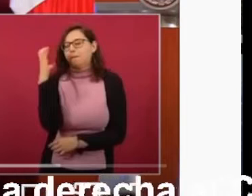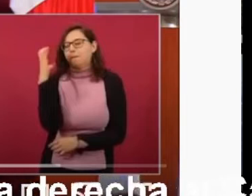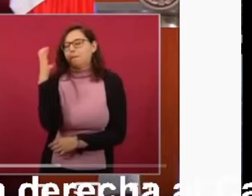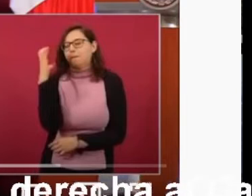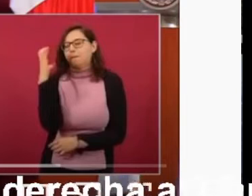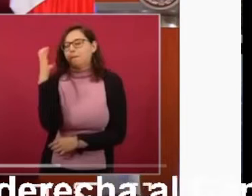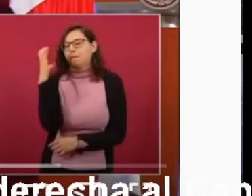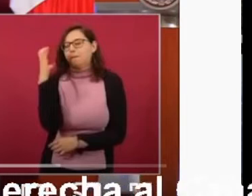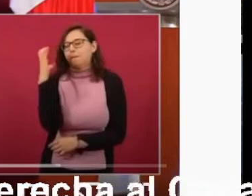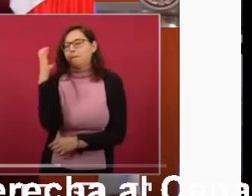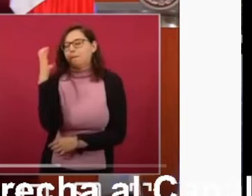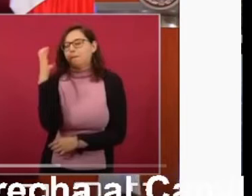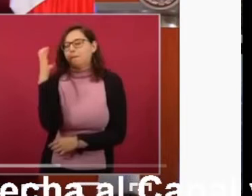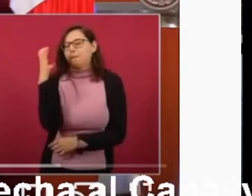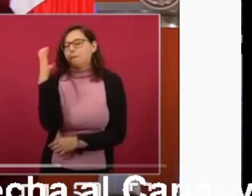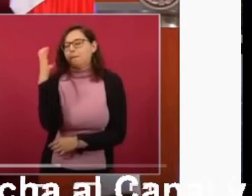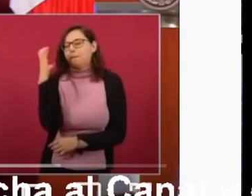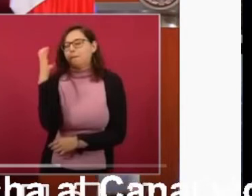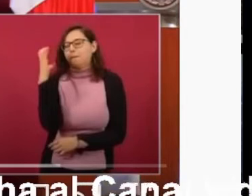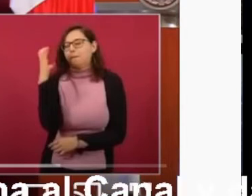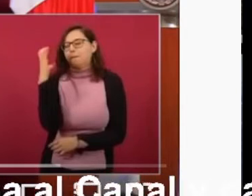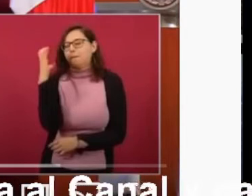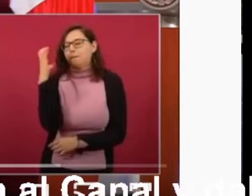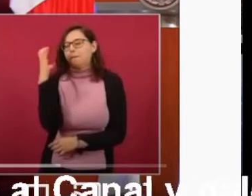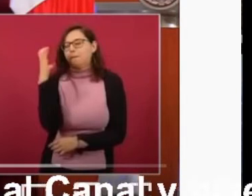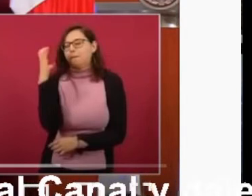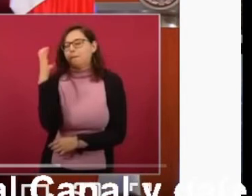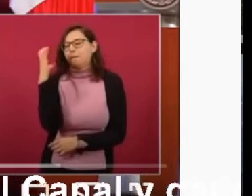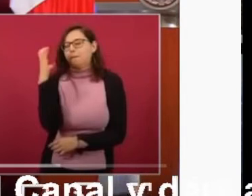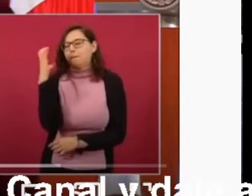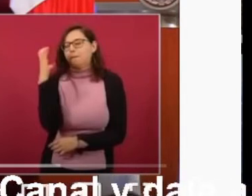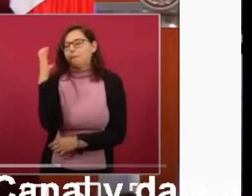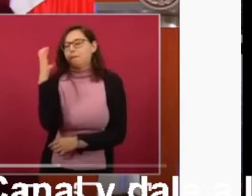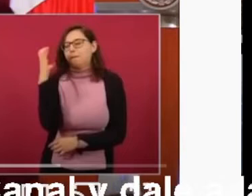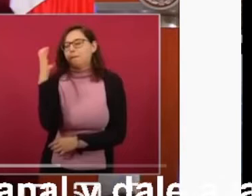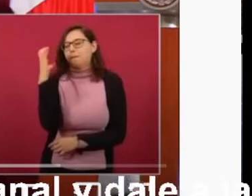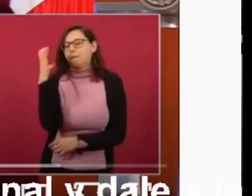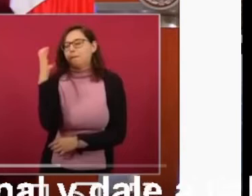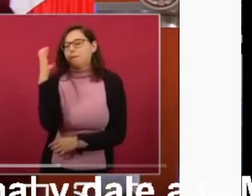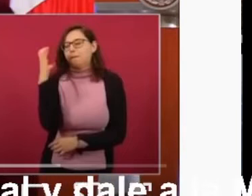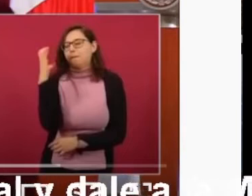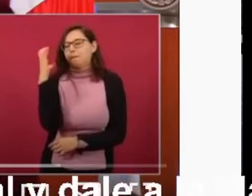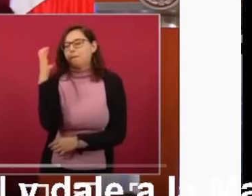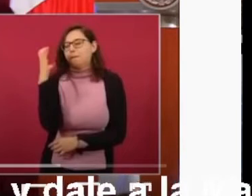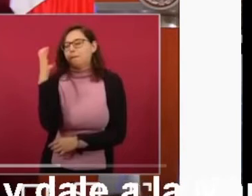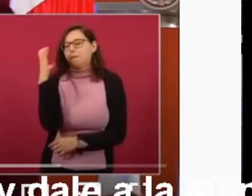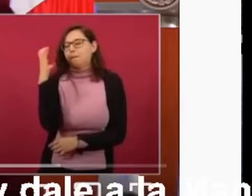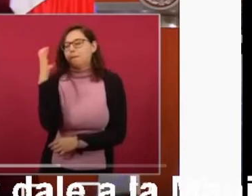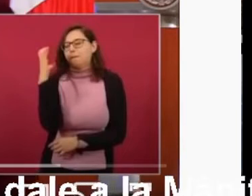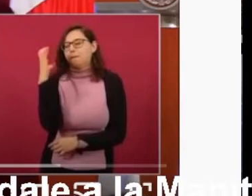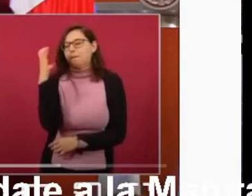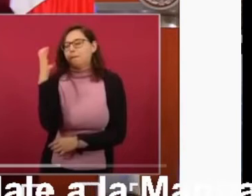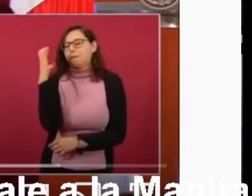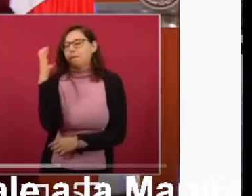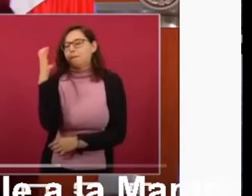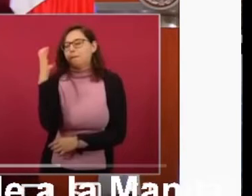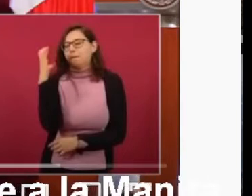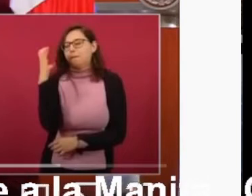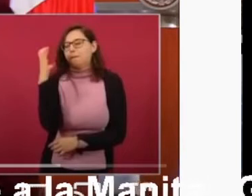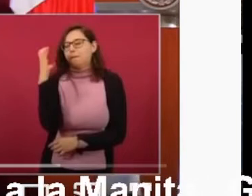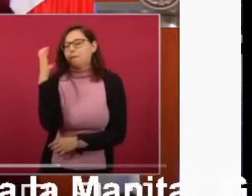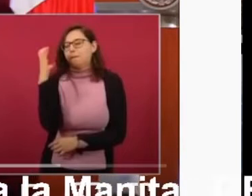ya enseñó el cobre pero qué bueno eh qué bueno que ya lo enseño